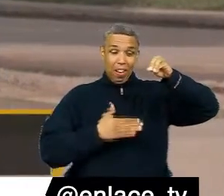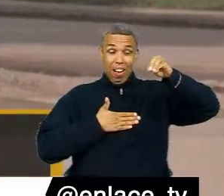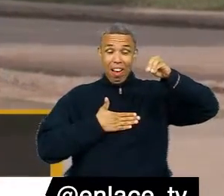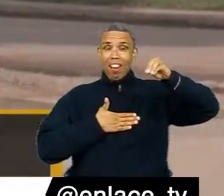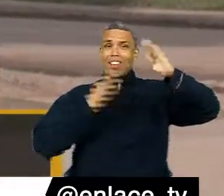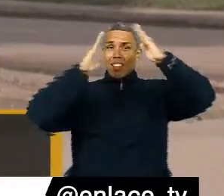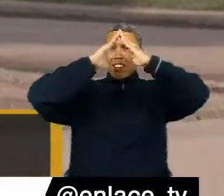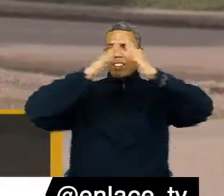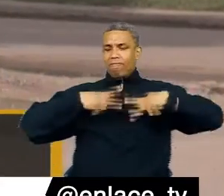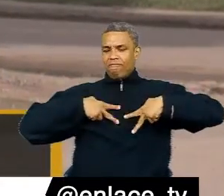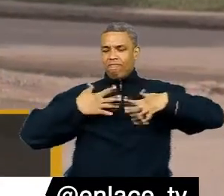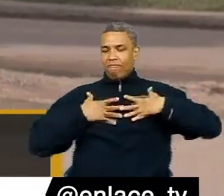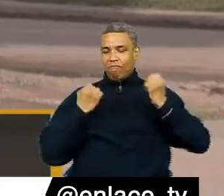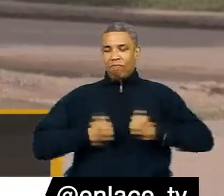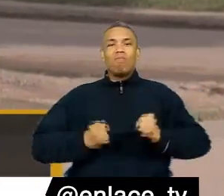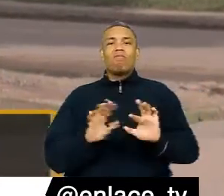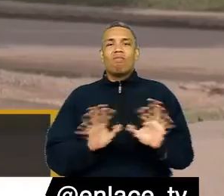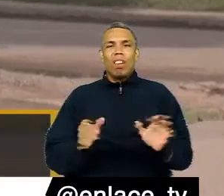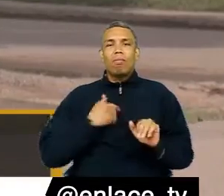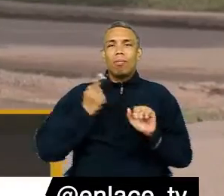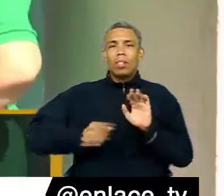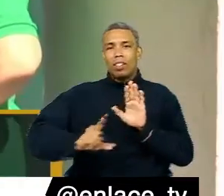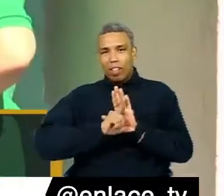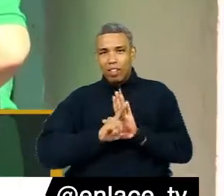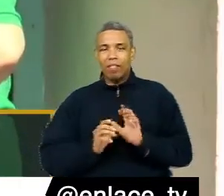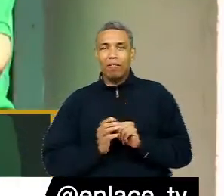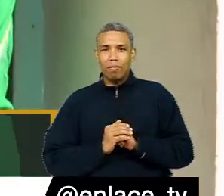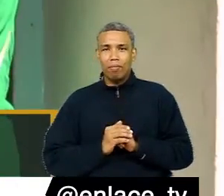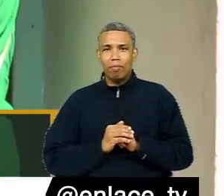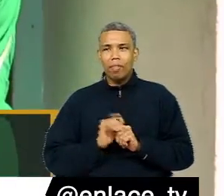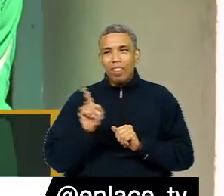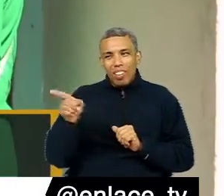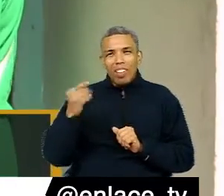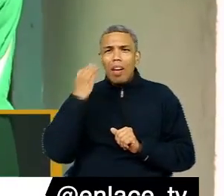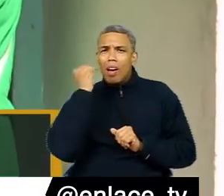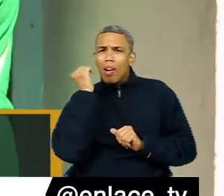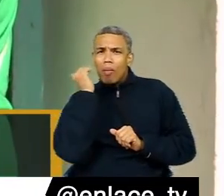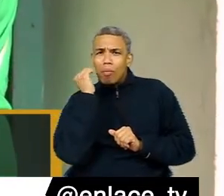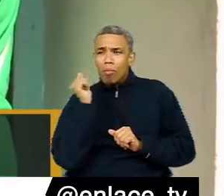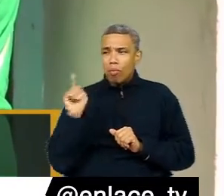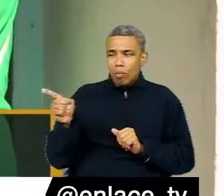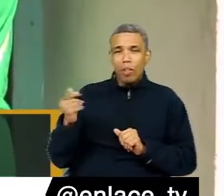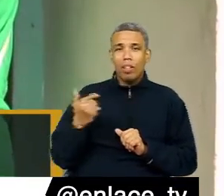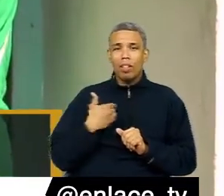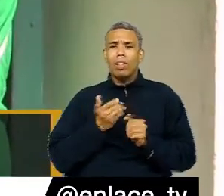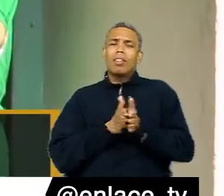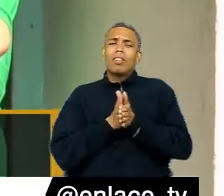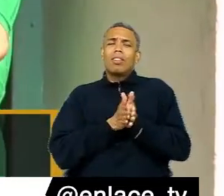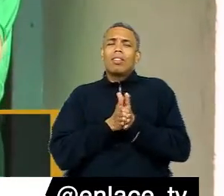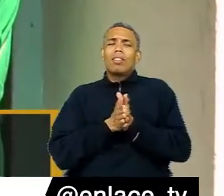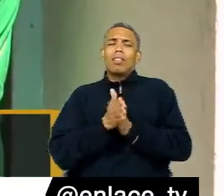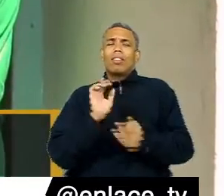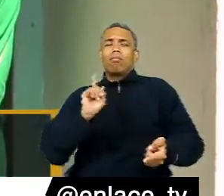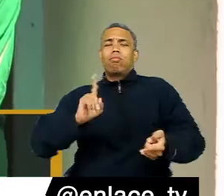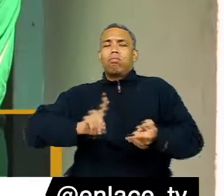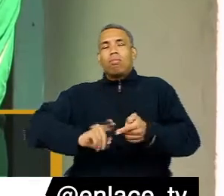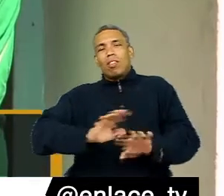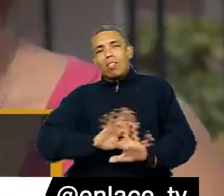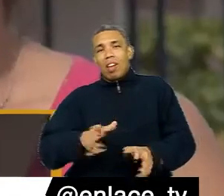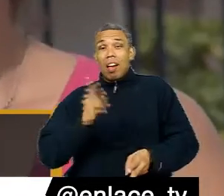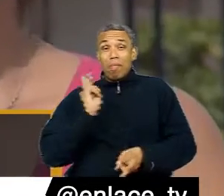empresa de desarrollo urbano y vivienda de interés social de Barranca Bermeja, Eduba, puesto que el sueño de hace 20 años por fin se les está cumpliendo. Pues